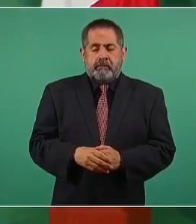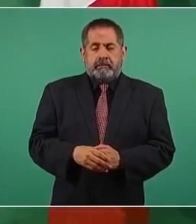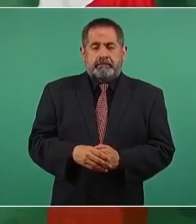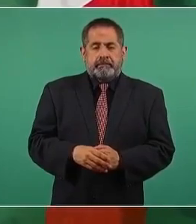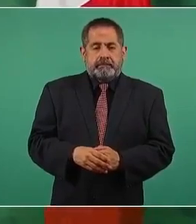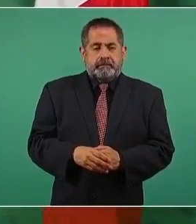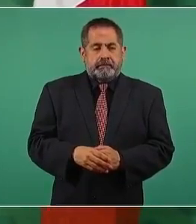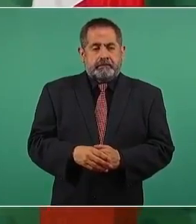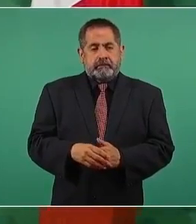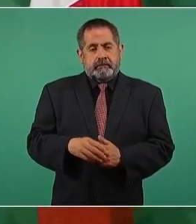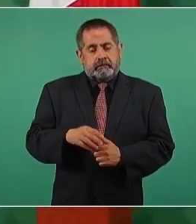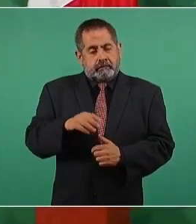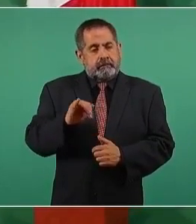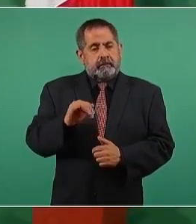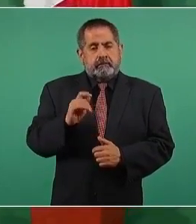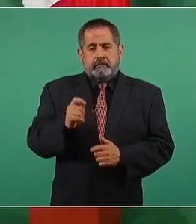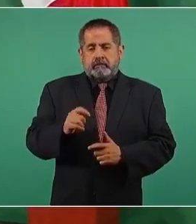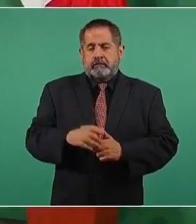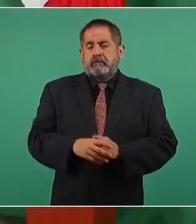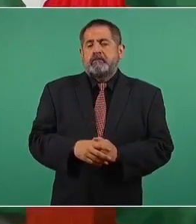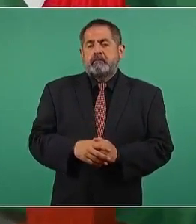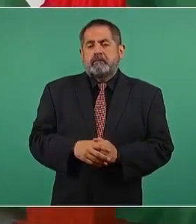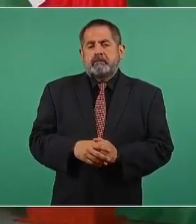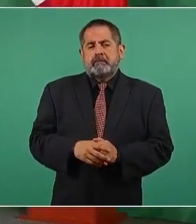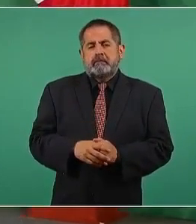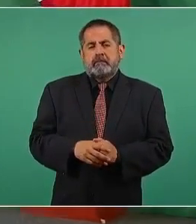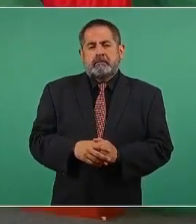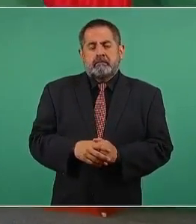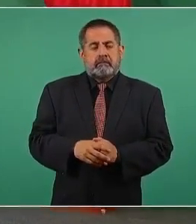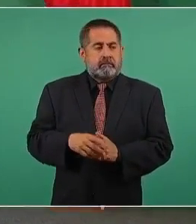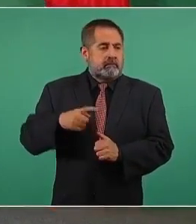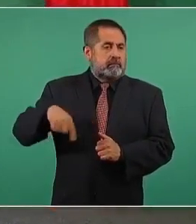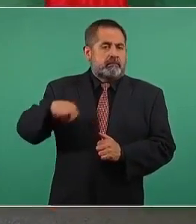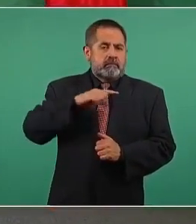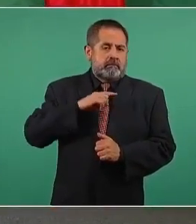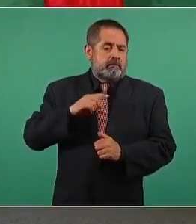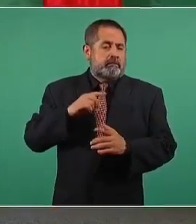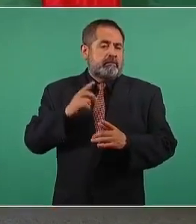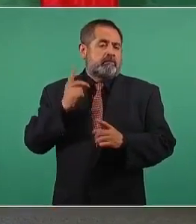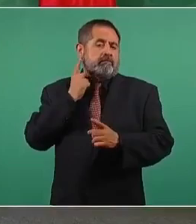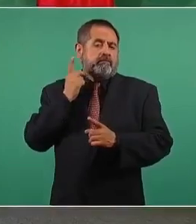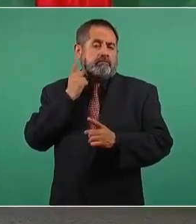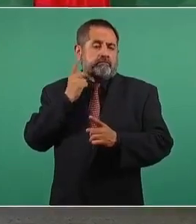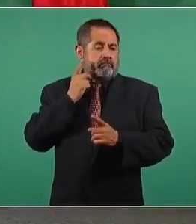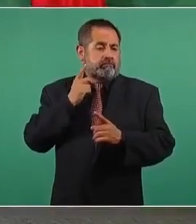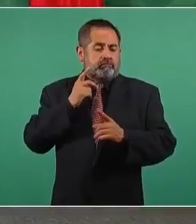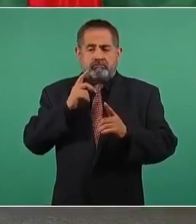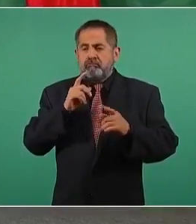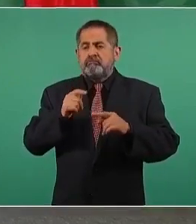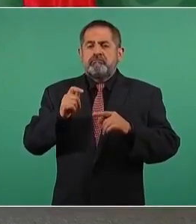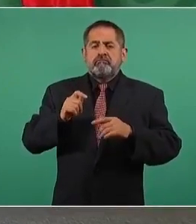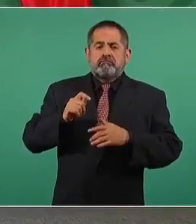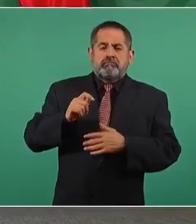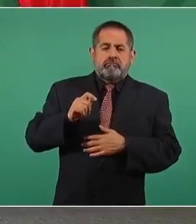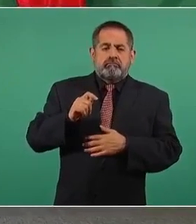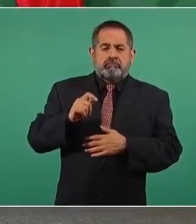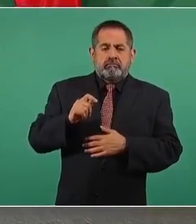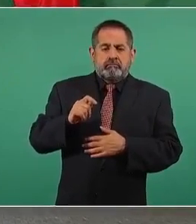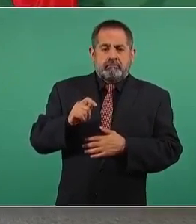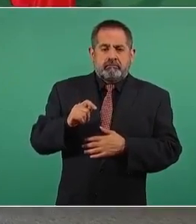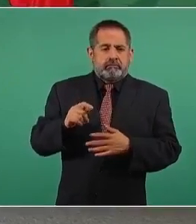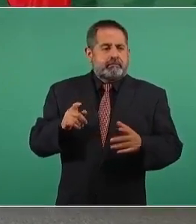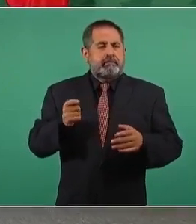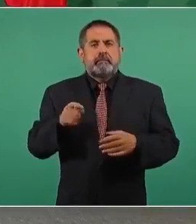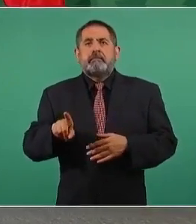A cambio de eso, de esos moches, los diputados levantaban la mano, bueno, apretaban el